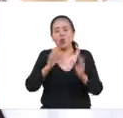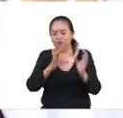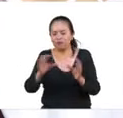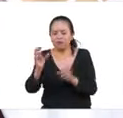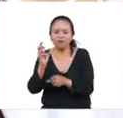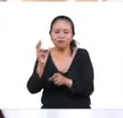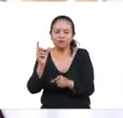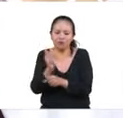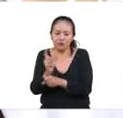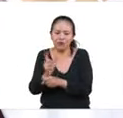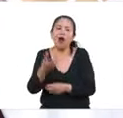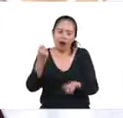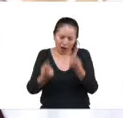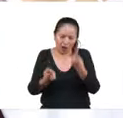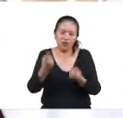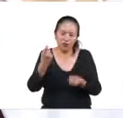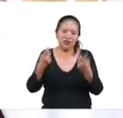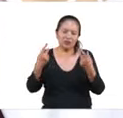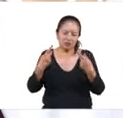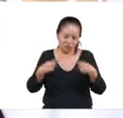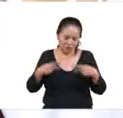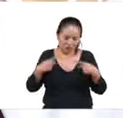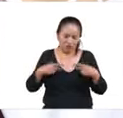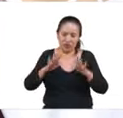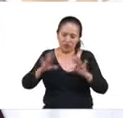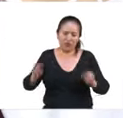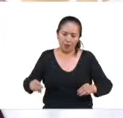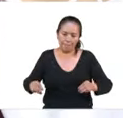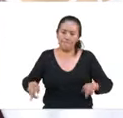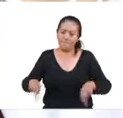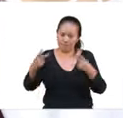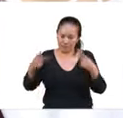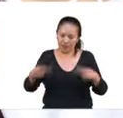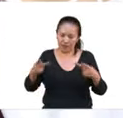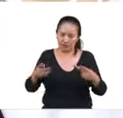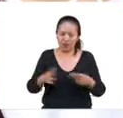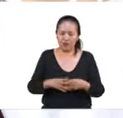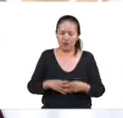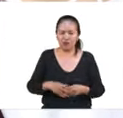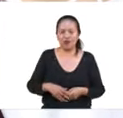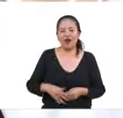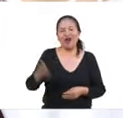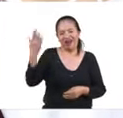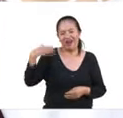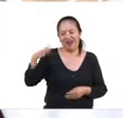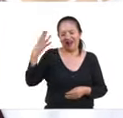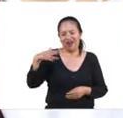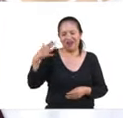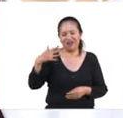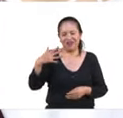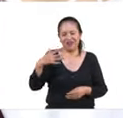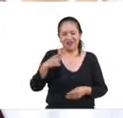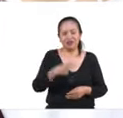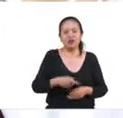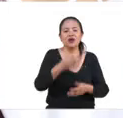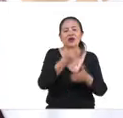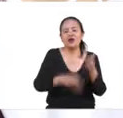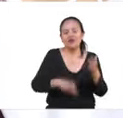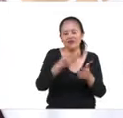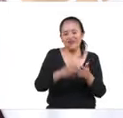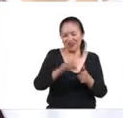ya hay una parte que ya entró y estamos ya finalizando. Había una, la parte que se había retrasado más es lo que había correspondido a